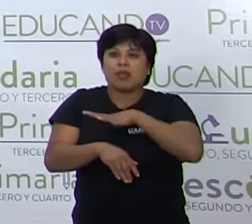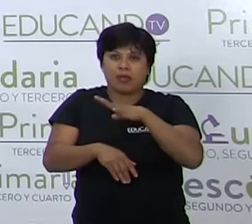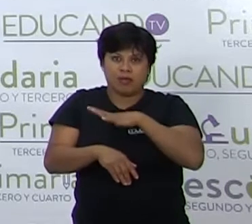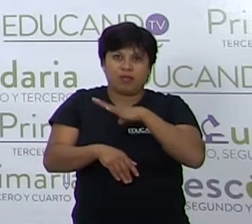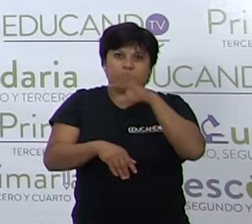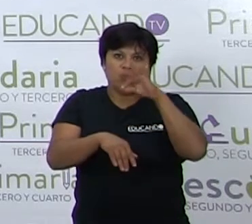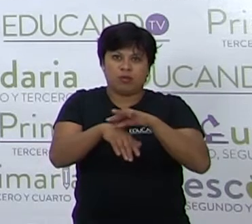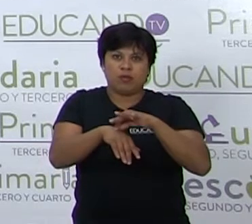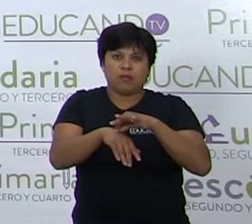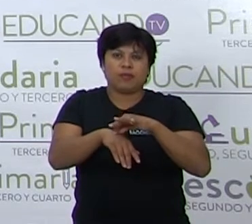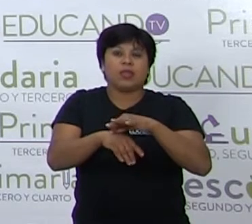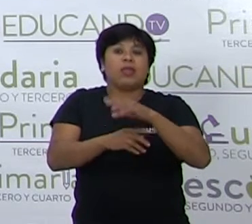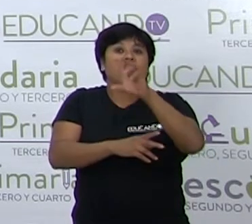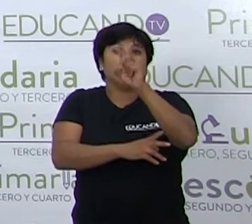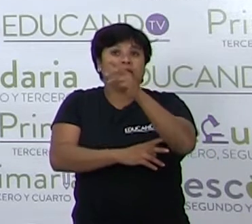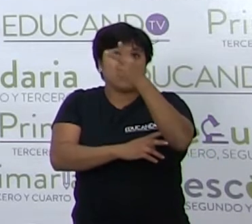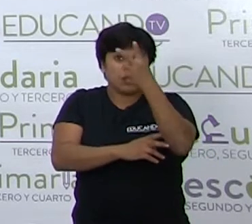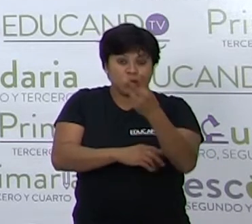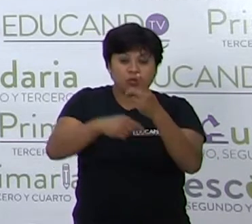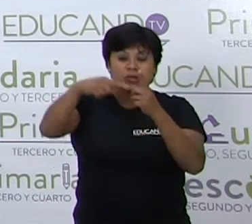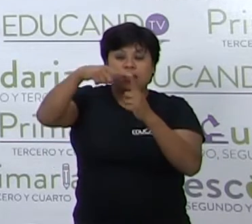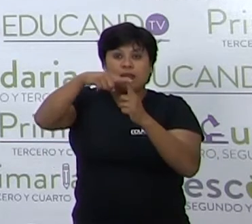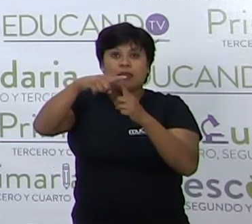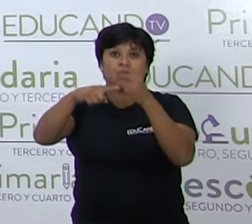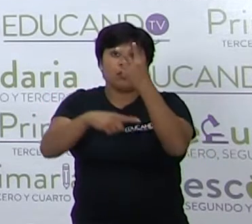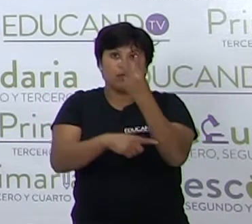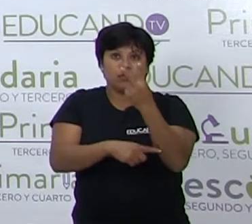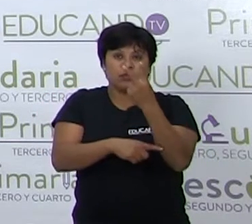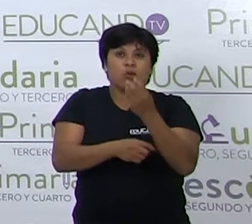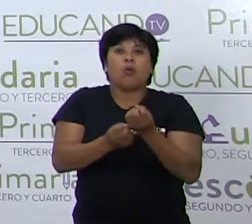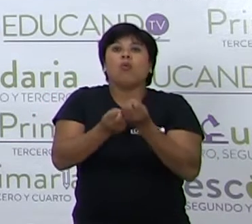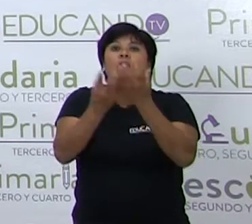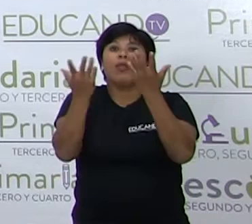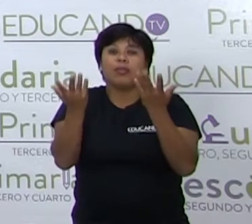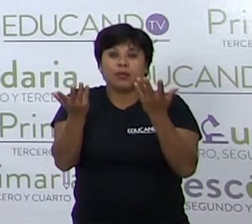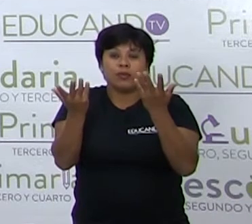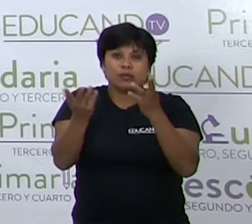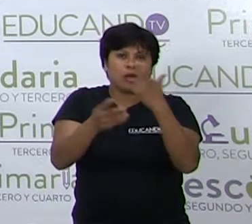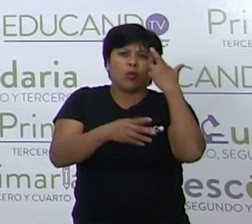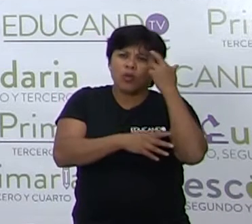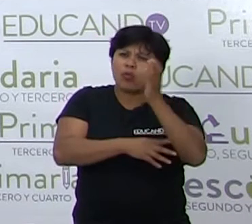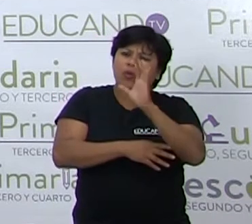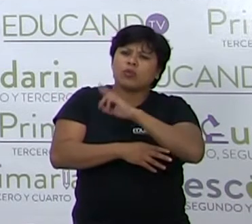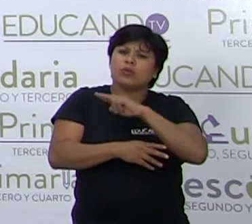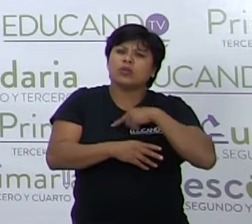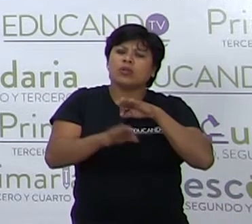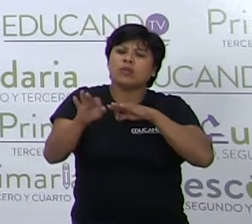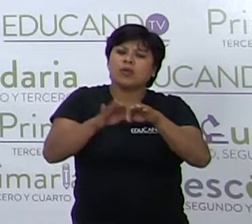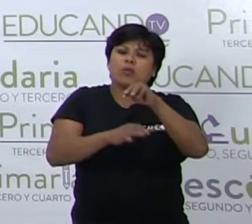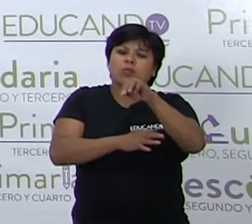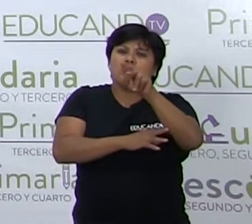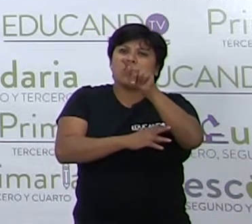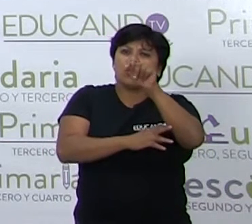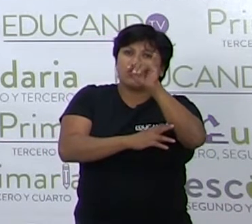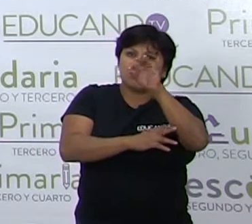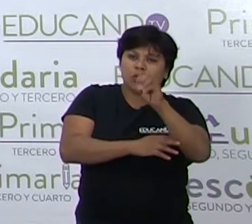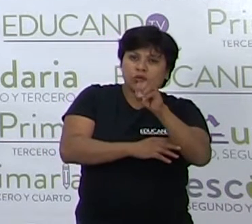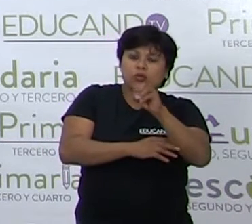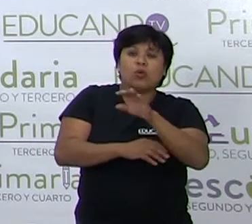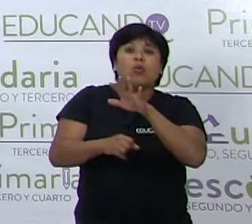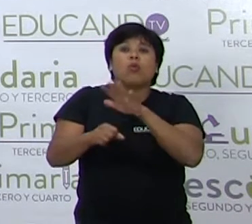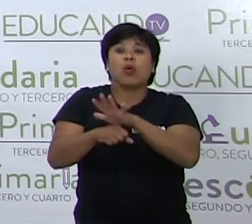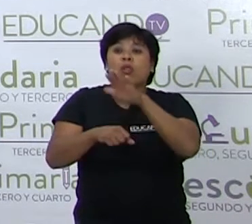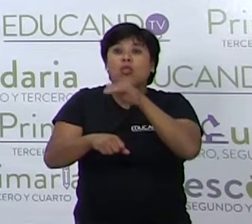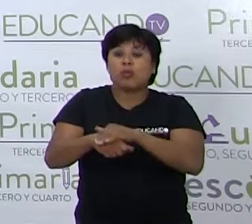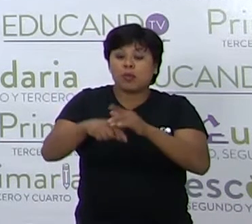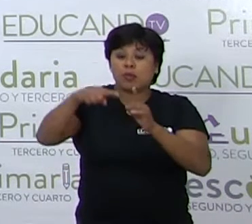¿verdad? 32 entre 2, ¿cuánto sería? ¿Recuerdas cuando trabajamos múltiplos? ¿Qué número